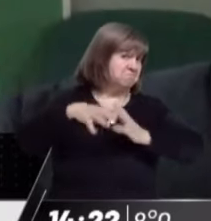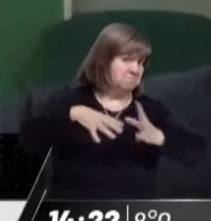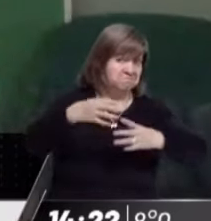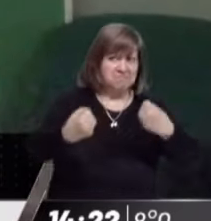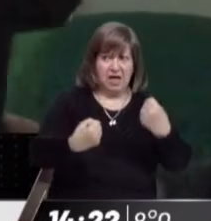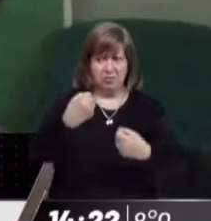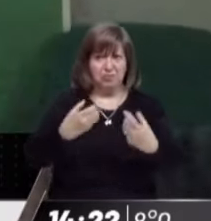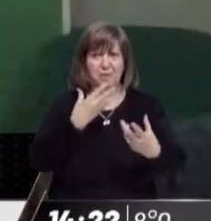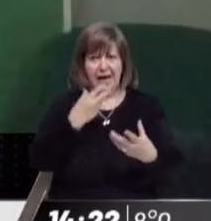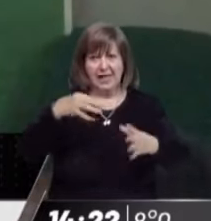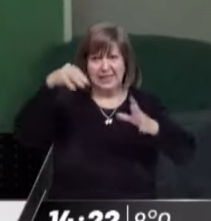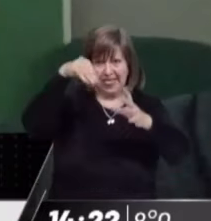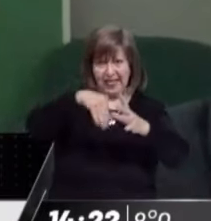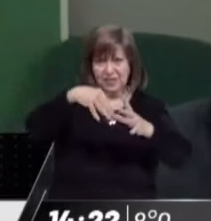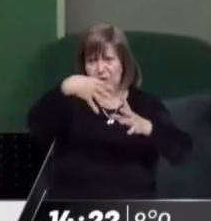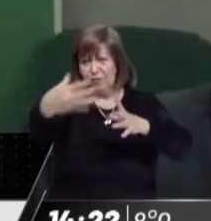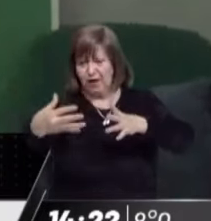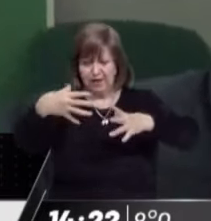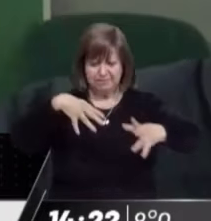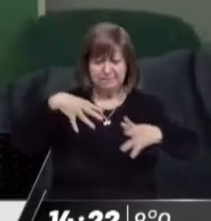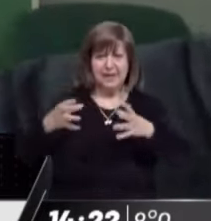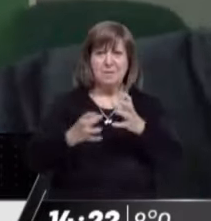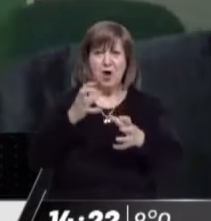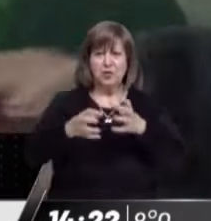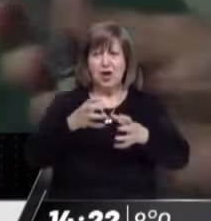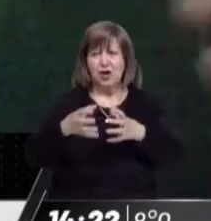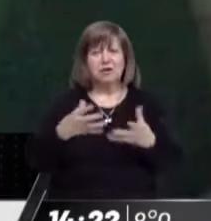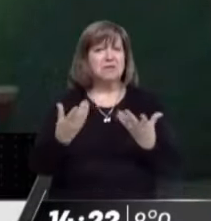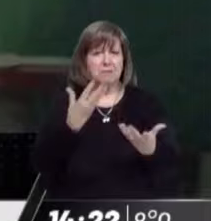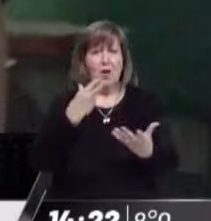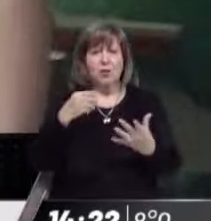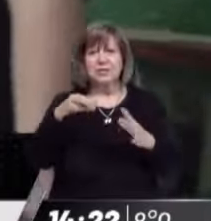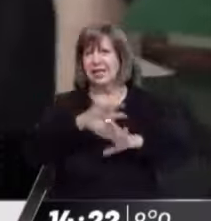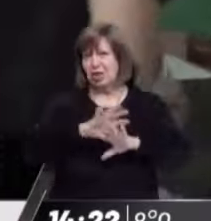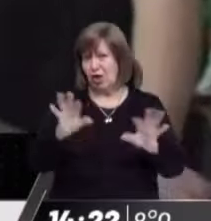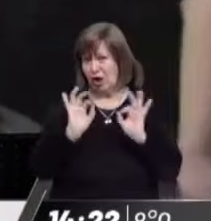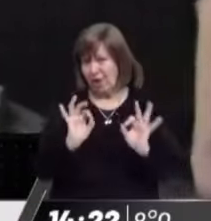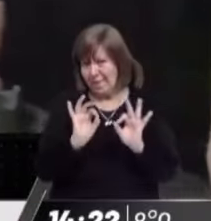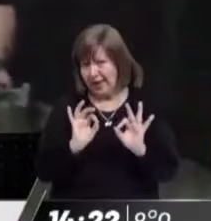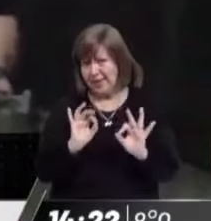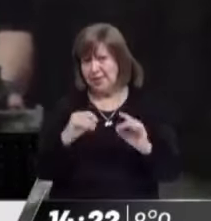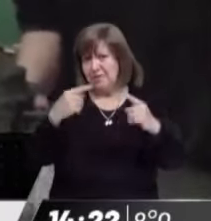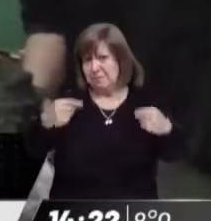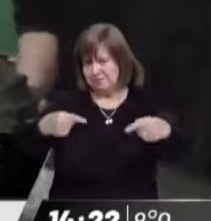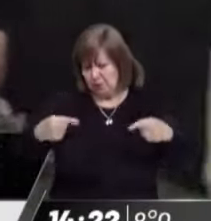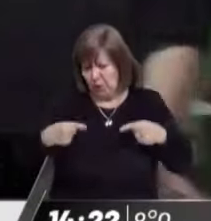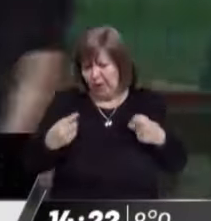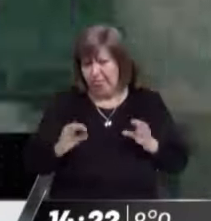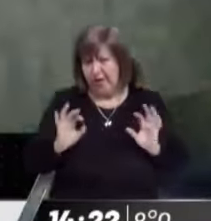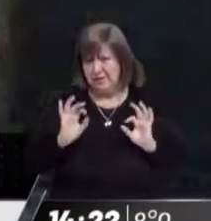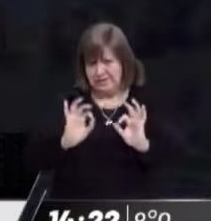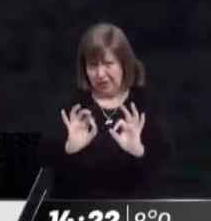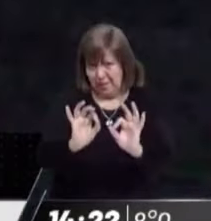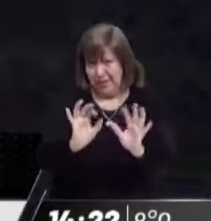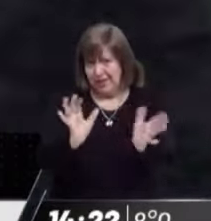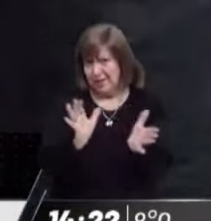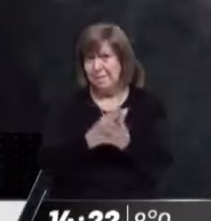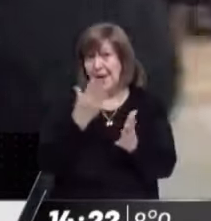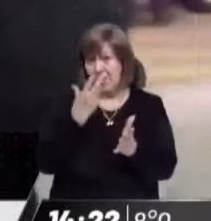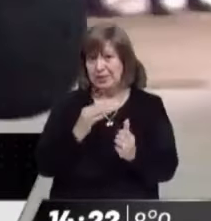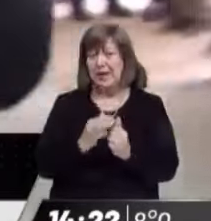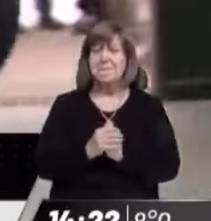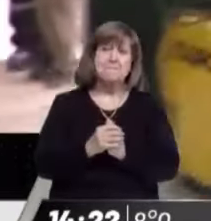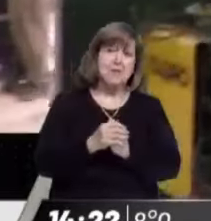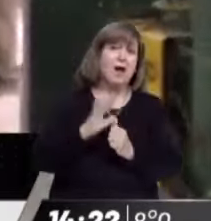mía. empresa. ¿De verdad? ¿Con lo mecánico? Sí. Taller mecánico mía, dice el Sergio, pensarlo. Vamos todos para afuera.